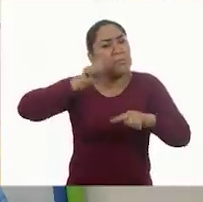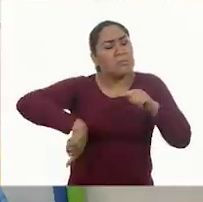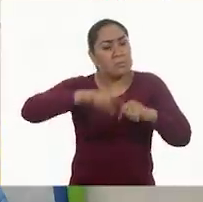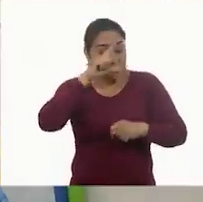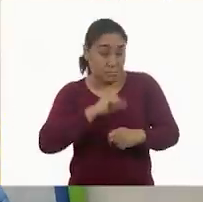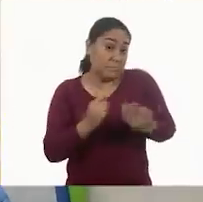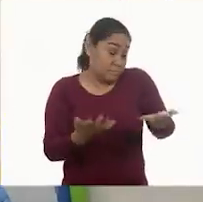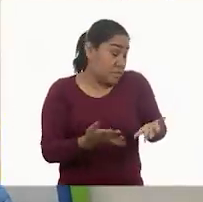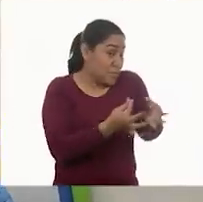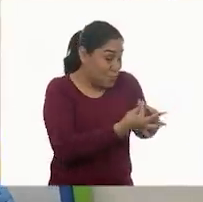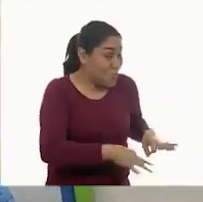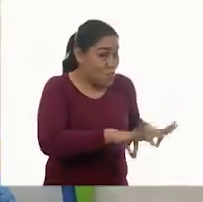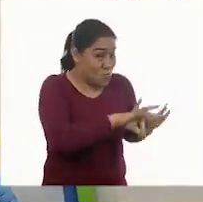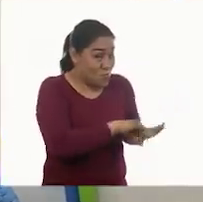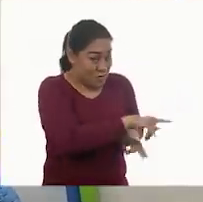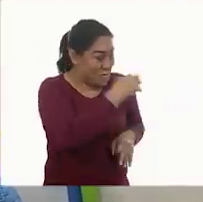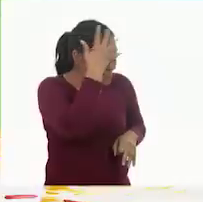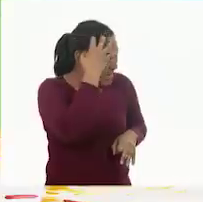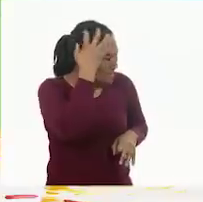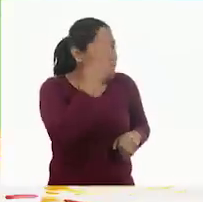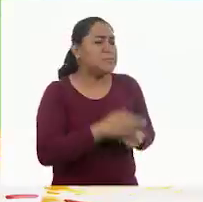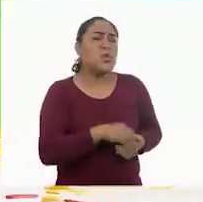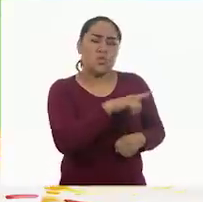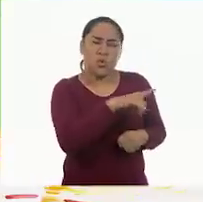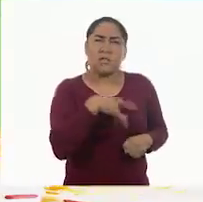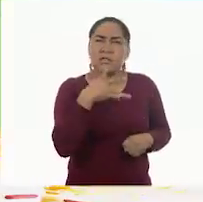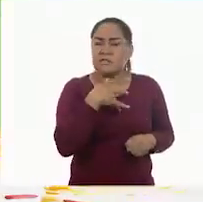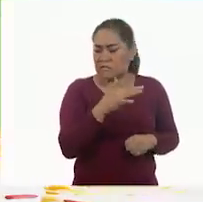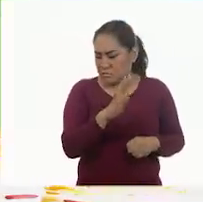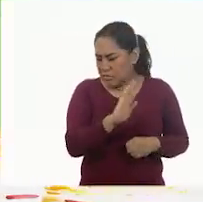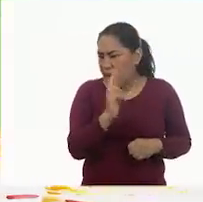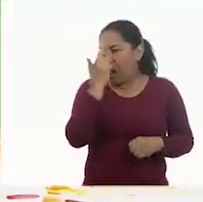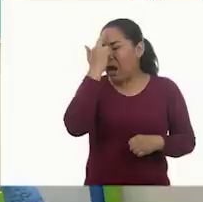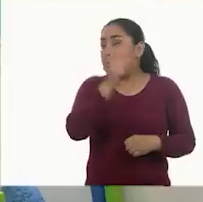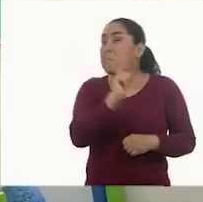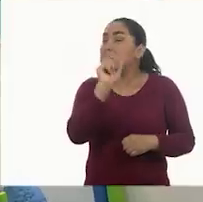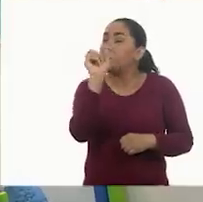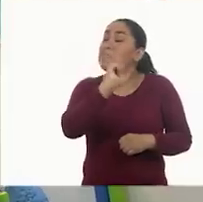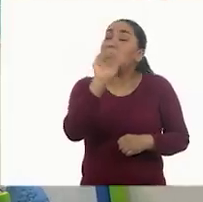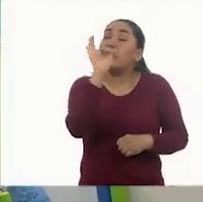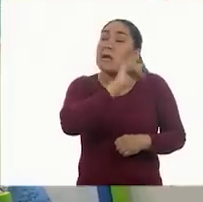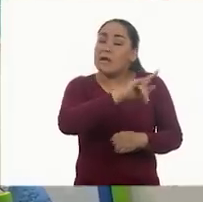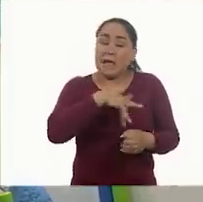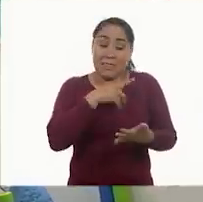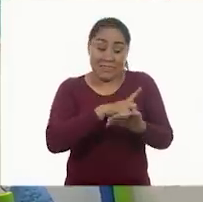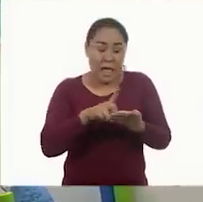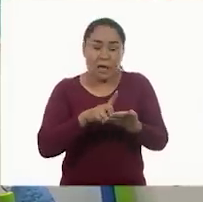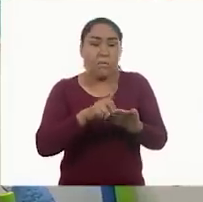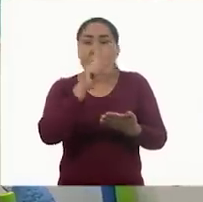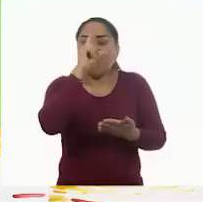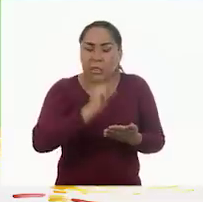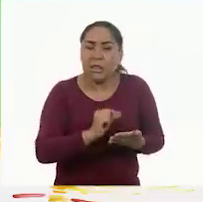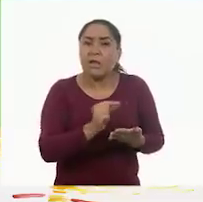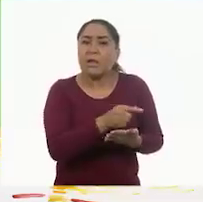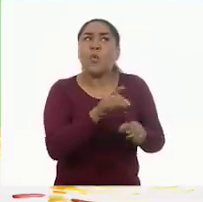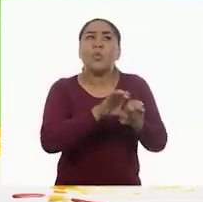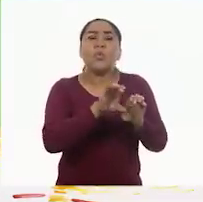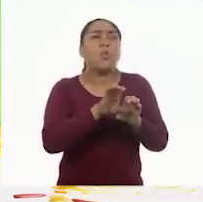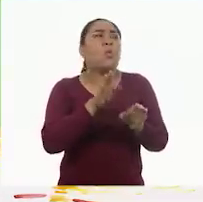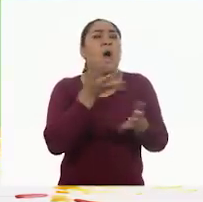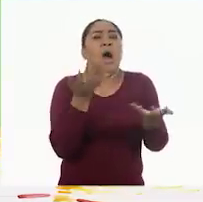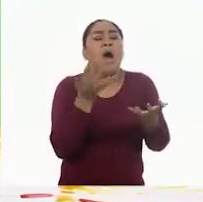muy importante. A ver, ¿tú te puedes acordar qué tendrías que hacer cuando sientes vulnerados tus derechos? Bueno,